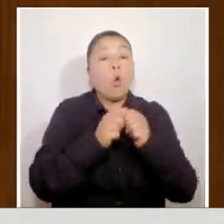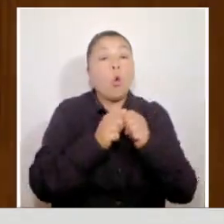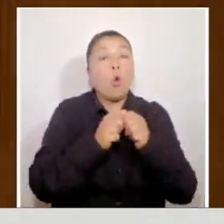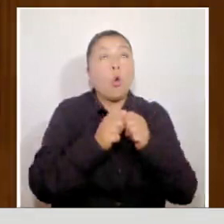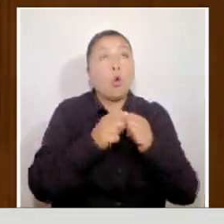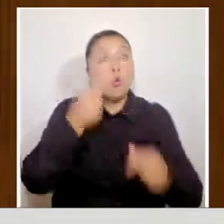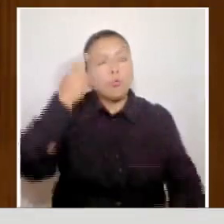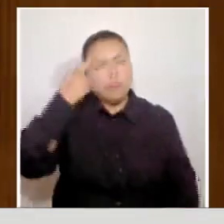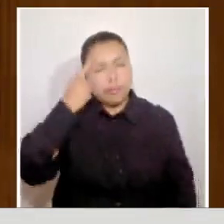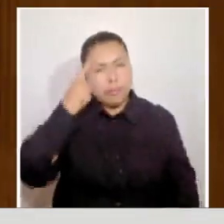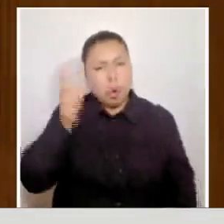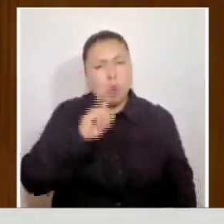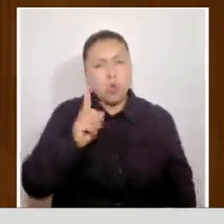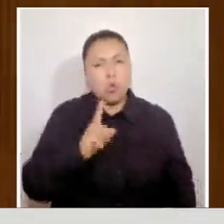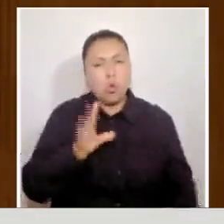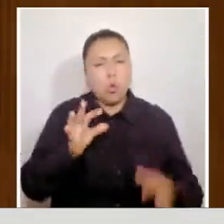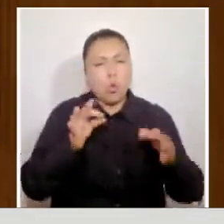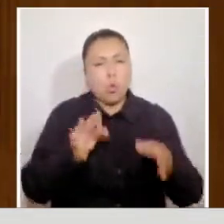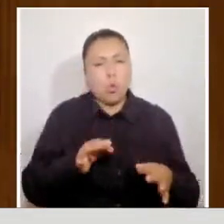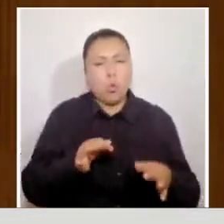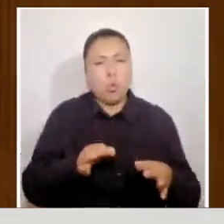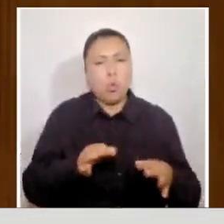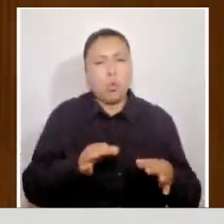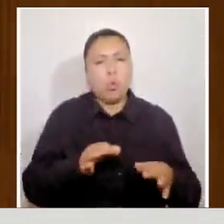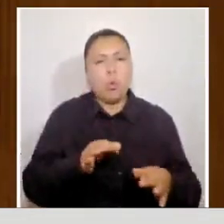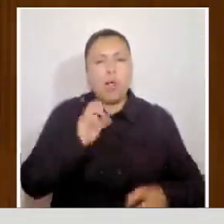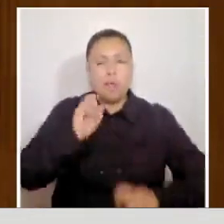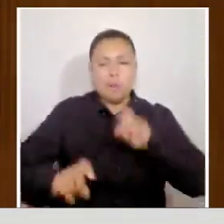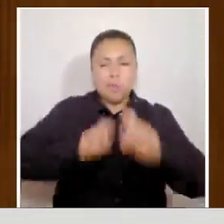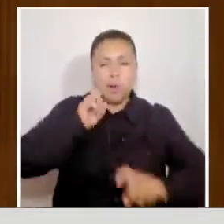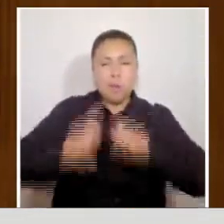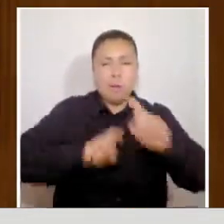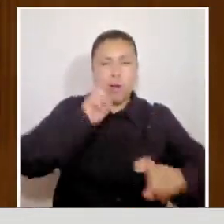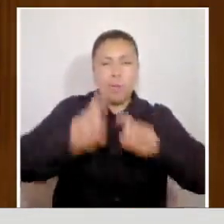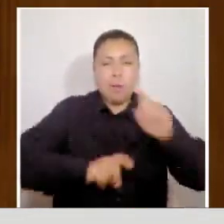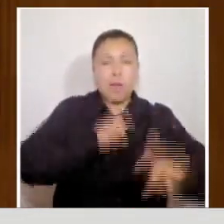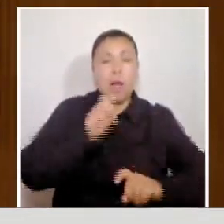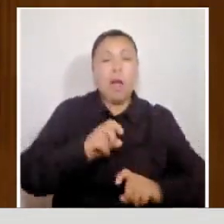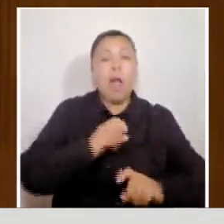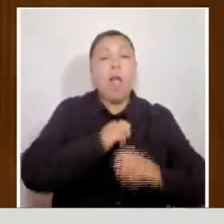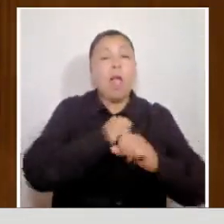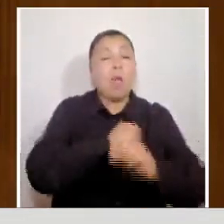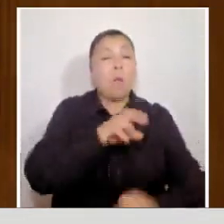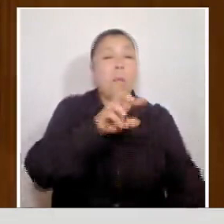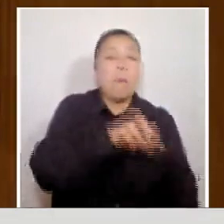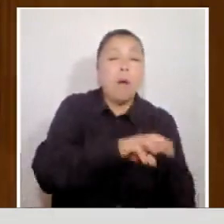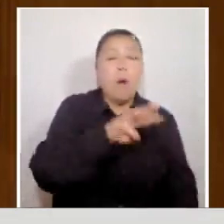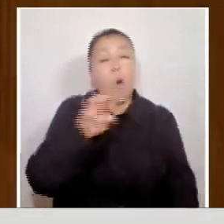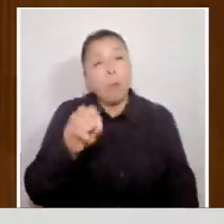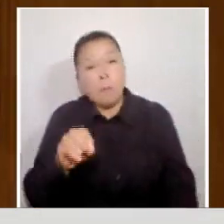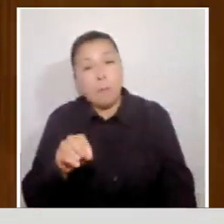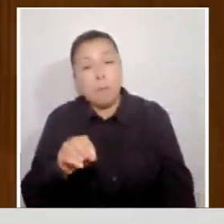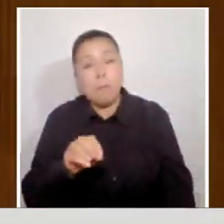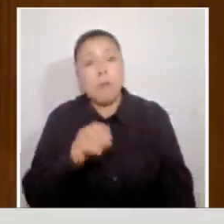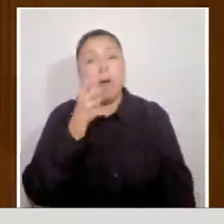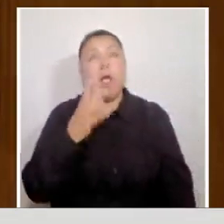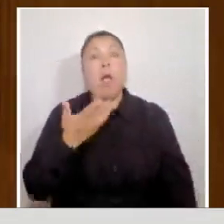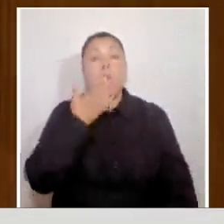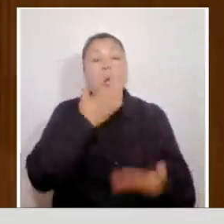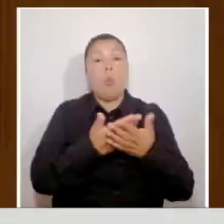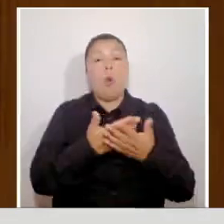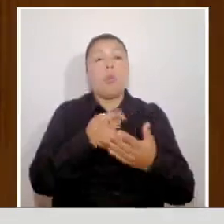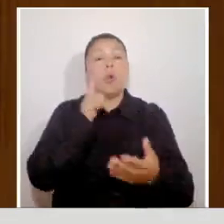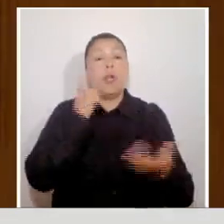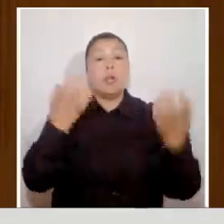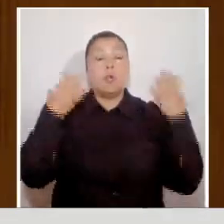injustificada de denigración contra uno de los padres Durante los procedimientos de custodia se